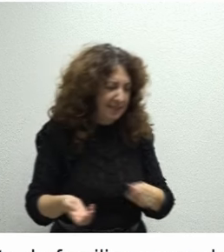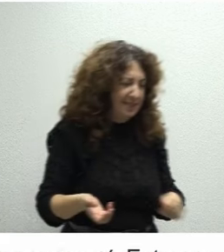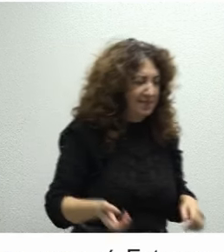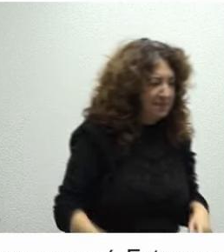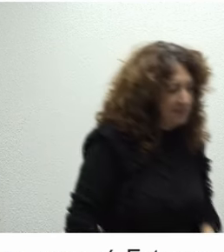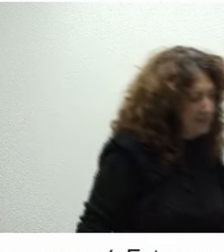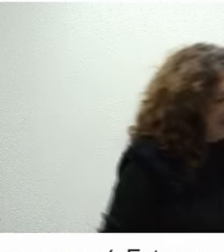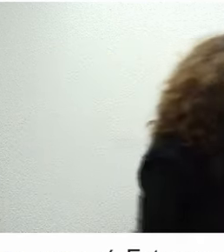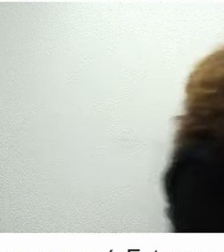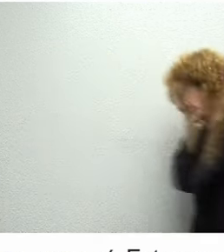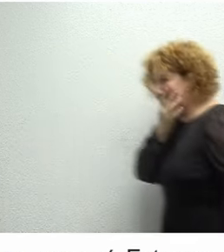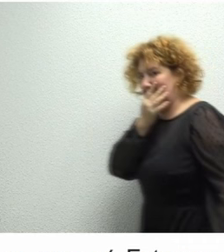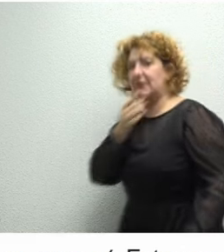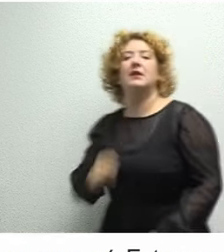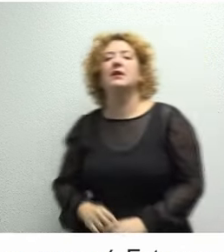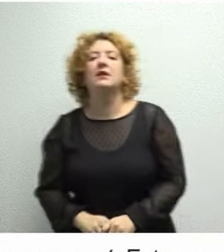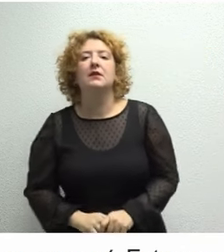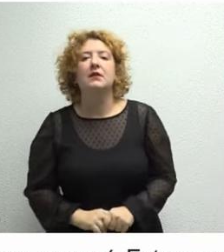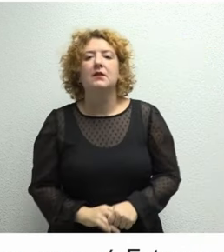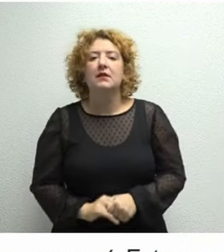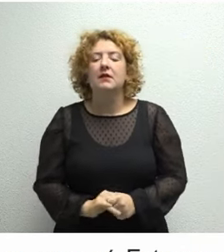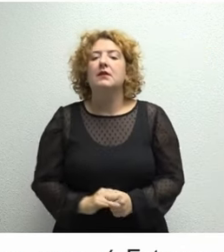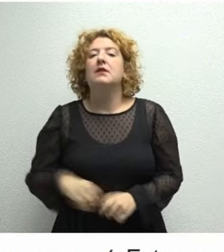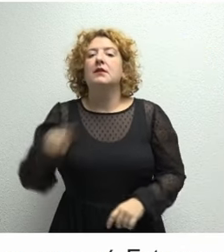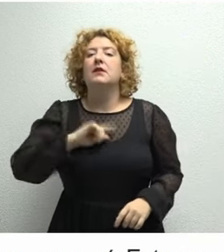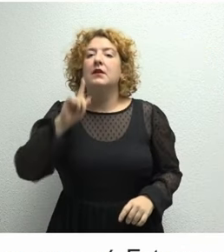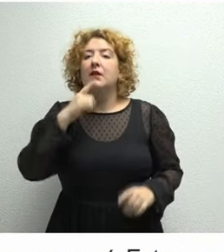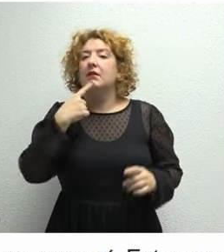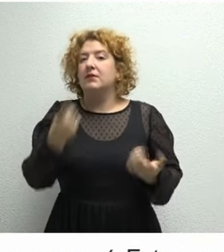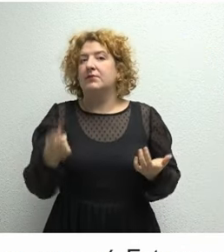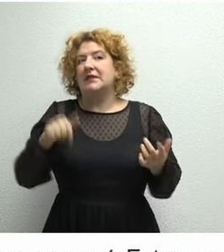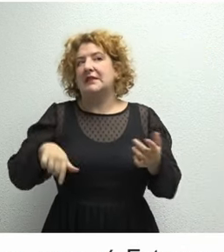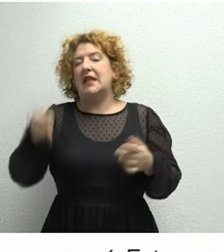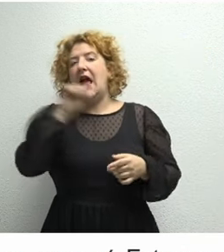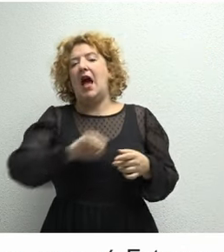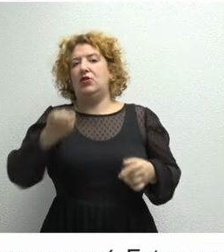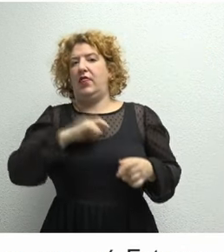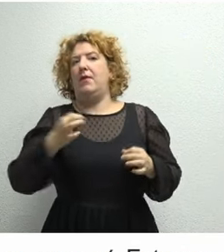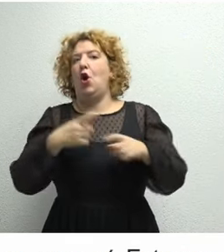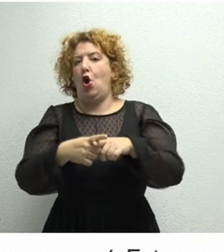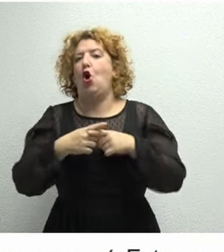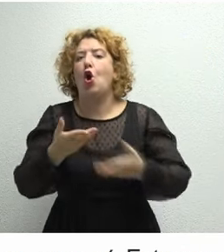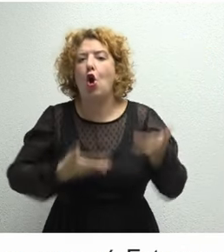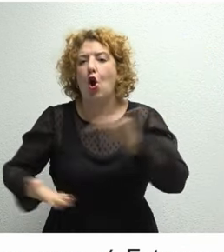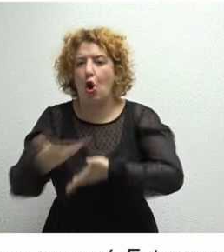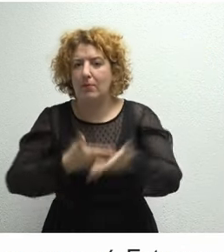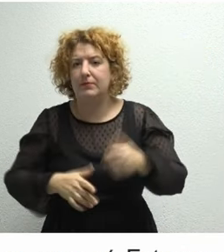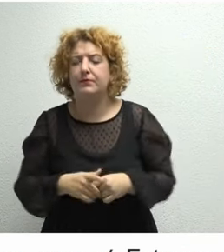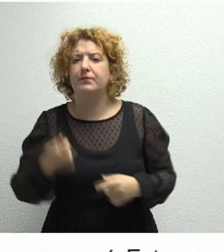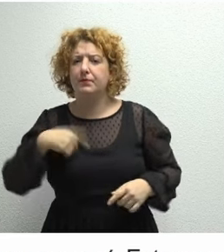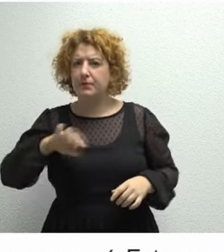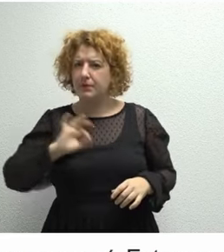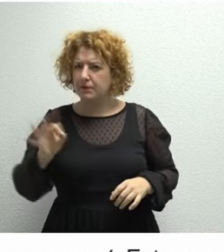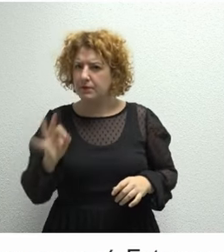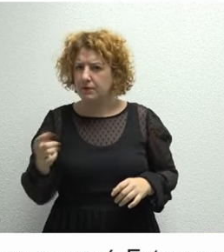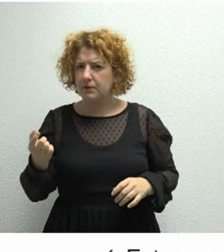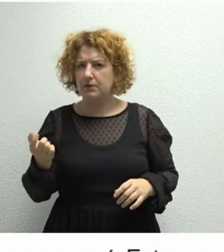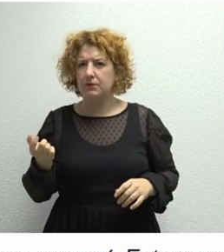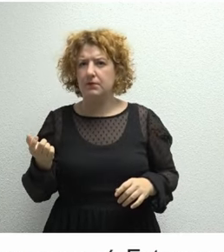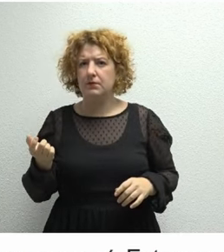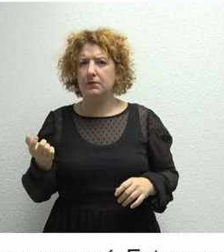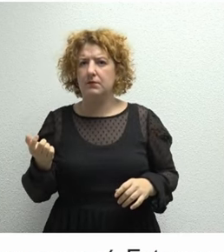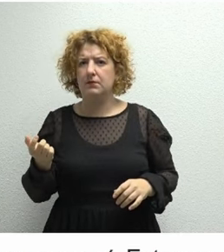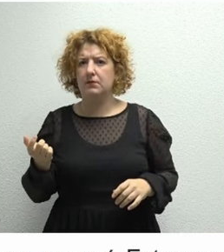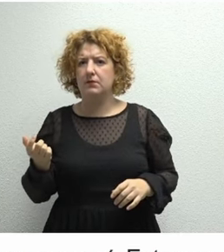dijimos Bueno pues este año es el año de compartir no y es verdad que hemos participado en hemos